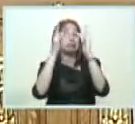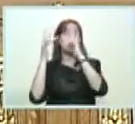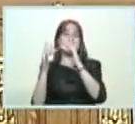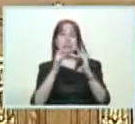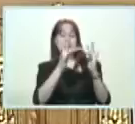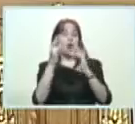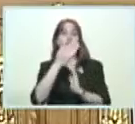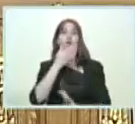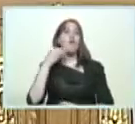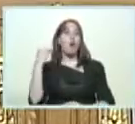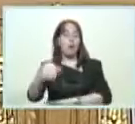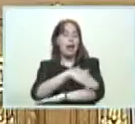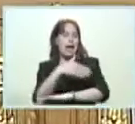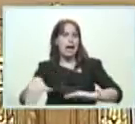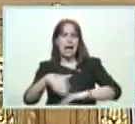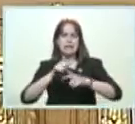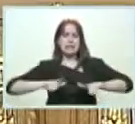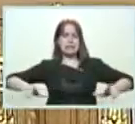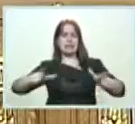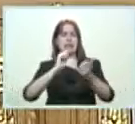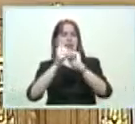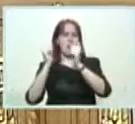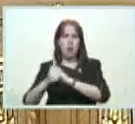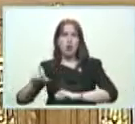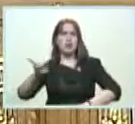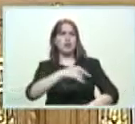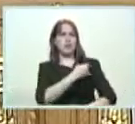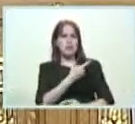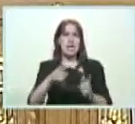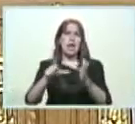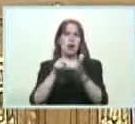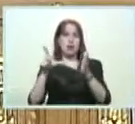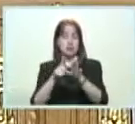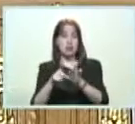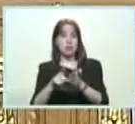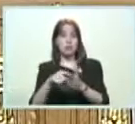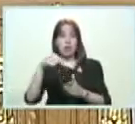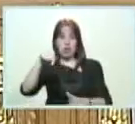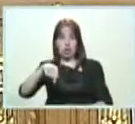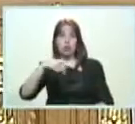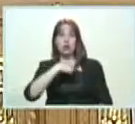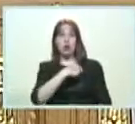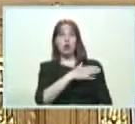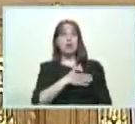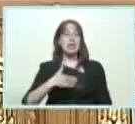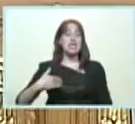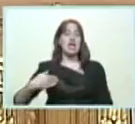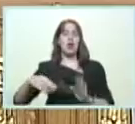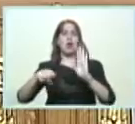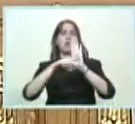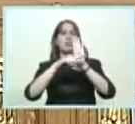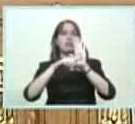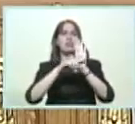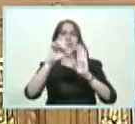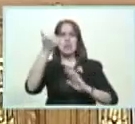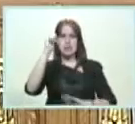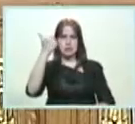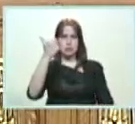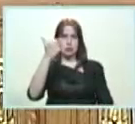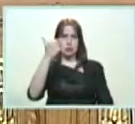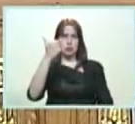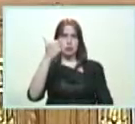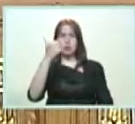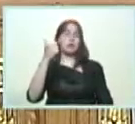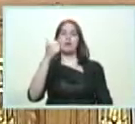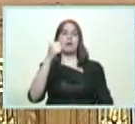con la juventud en las canchas, en los barrios, en las universidades, en los liceos, yo quiero que el décimo punto, no